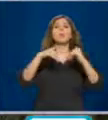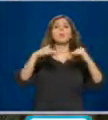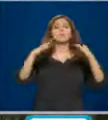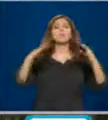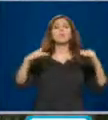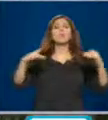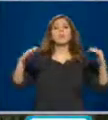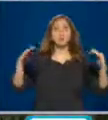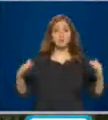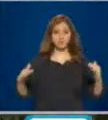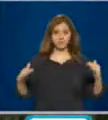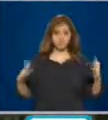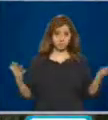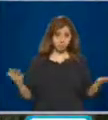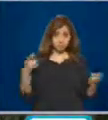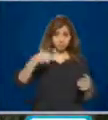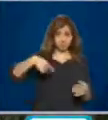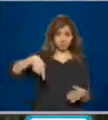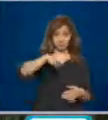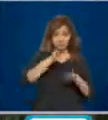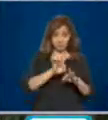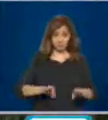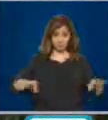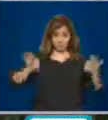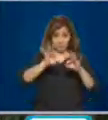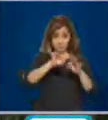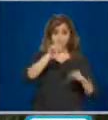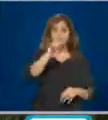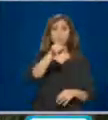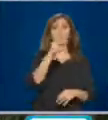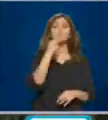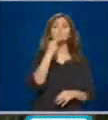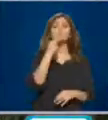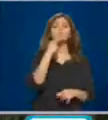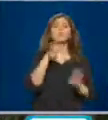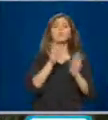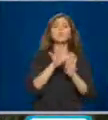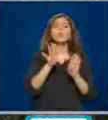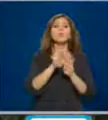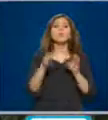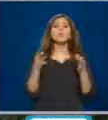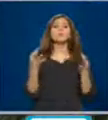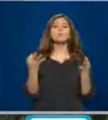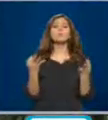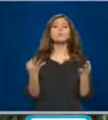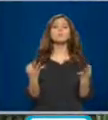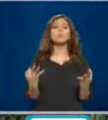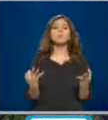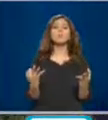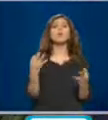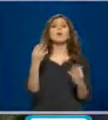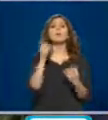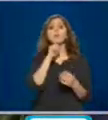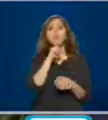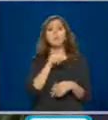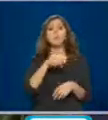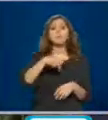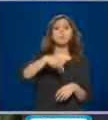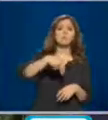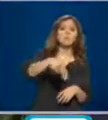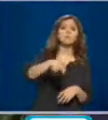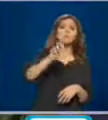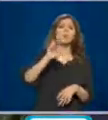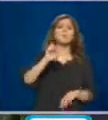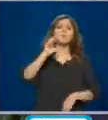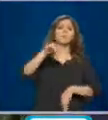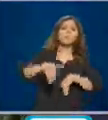favor usen la meditación, e inclusive hay meditación activa. Tú puedes ir caminando, puedes estar nadando. O sea, no